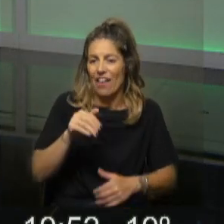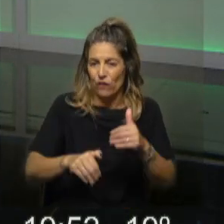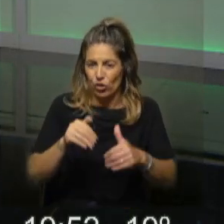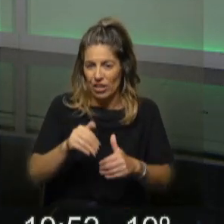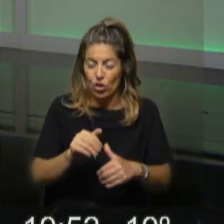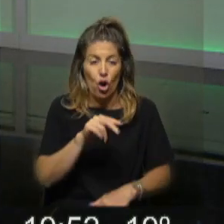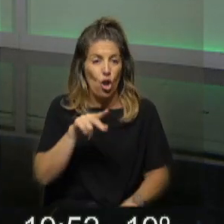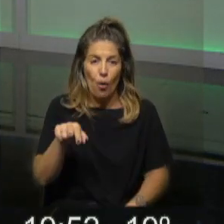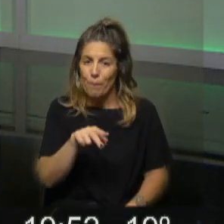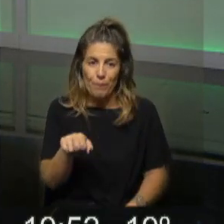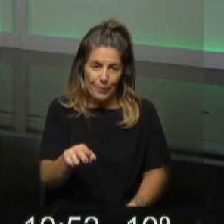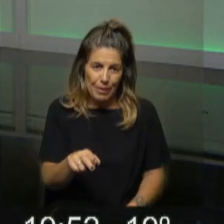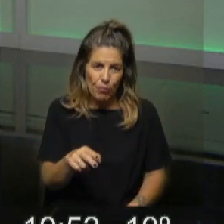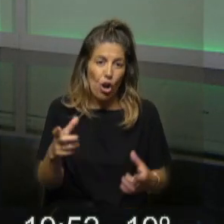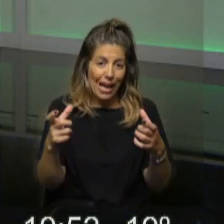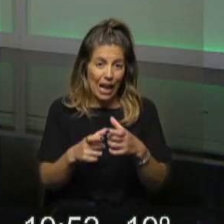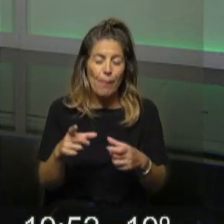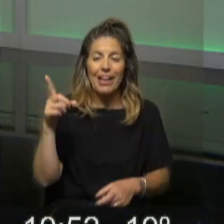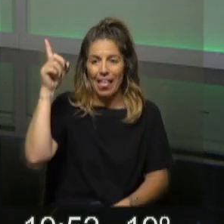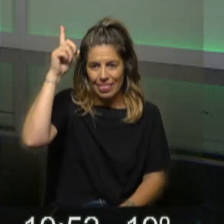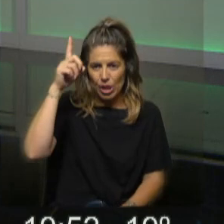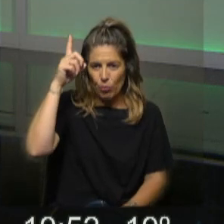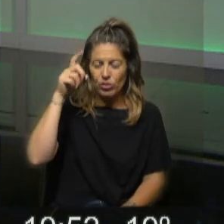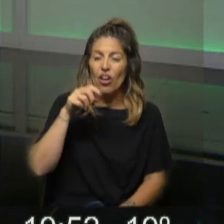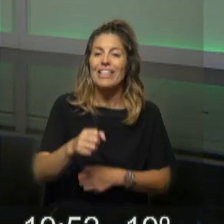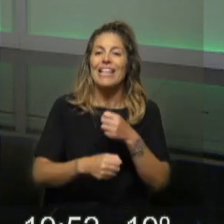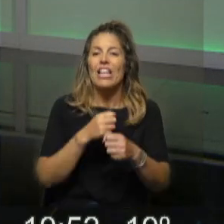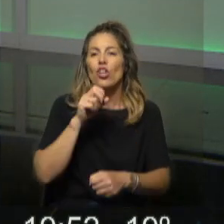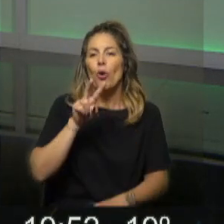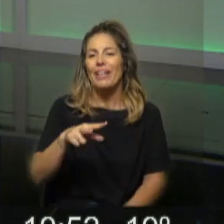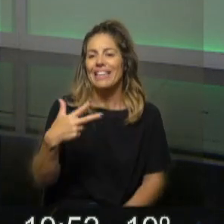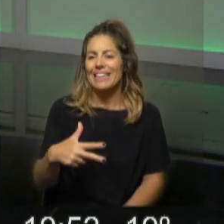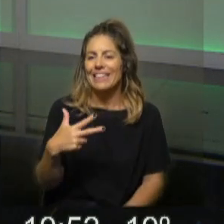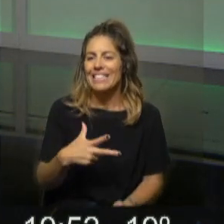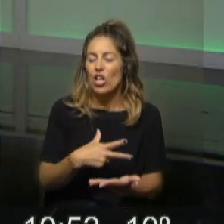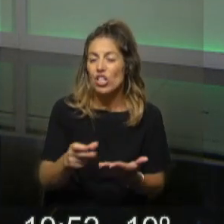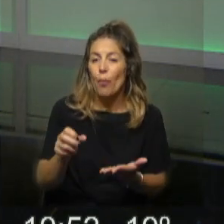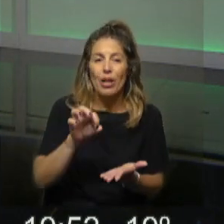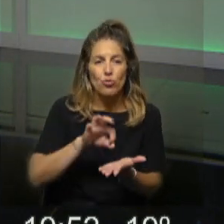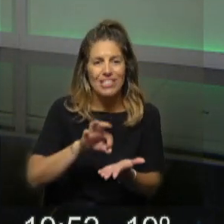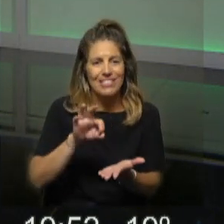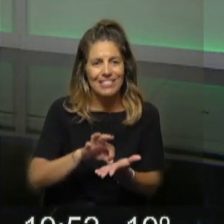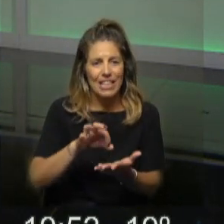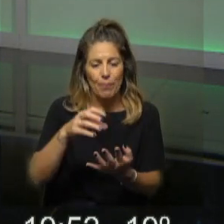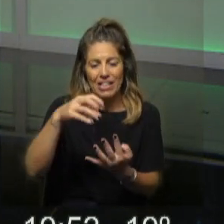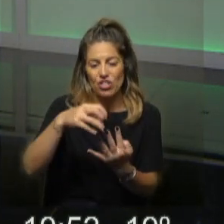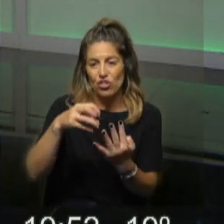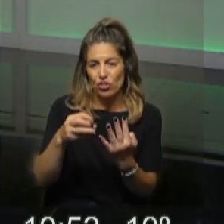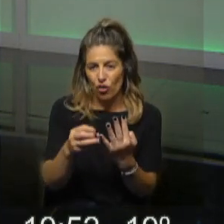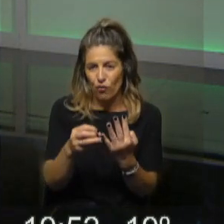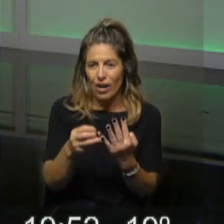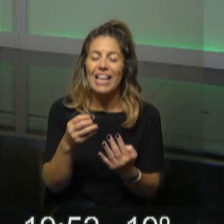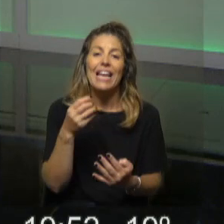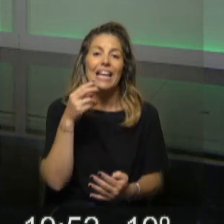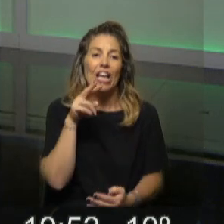mismo o algo muy similar sucedió en la Cámara de Diputados, esta vez en 2013, donde se compra un sistema de software y de hardware. Lo estábamos viendo en